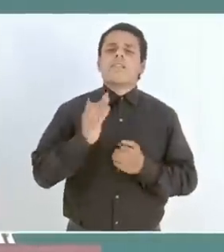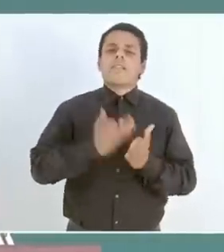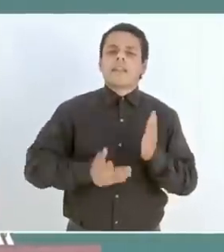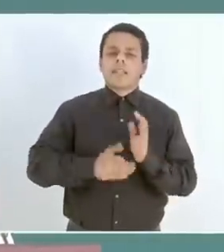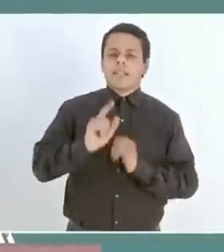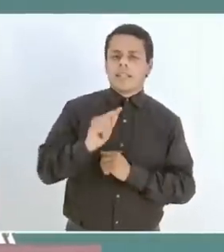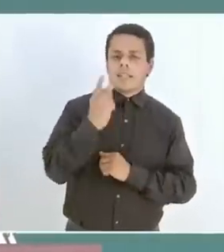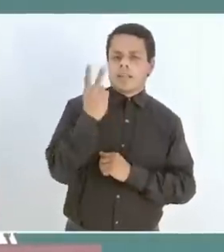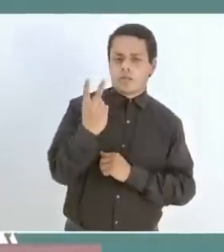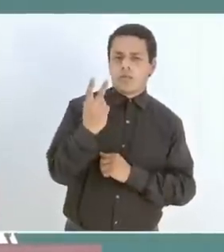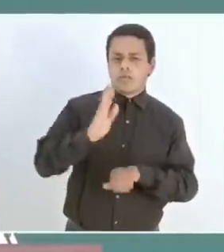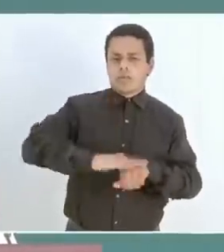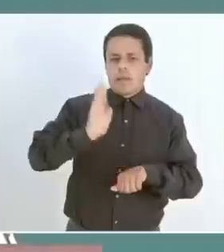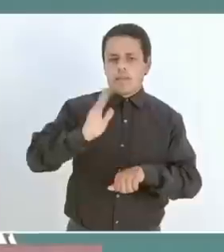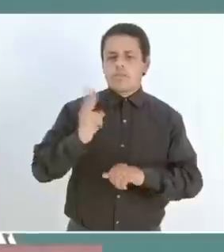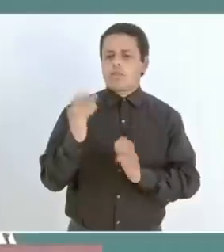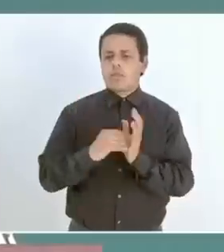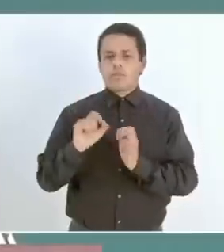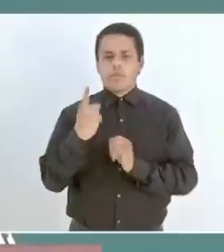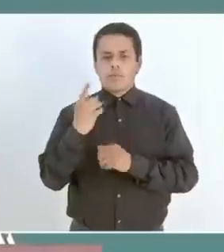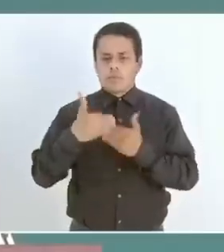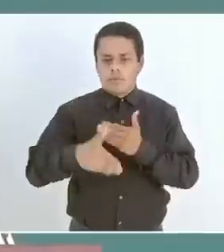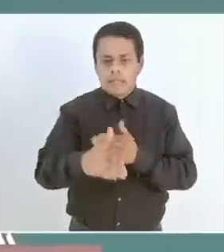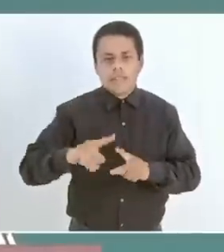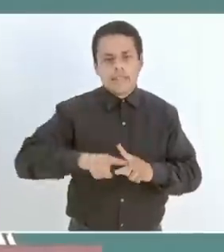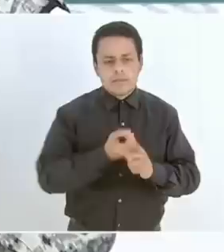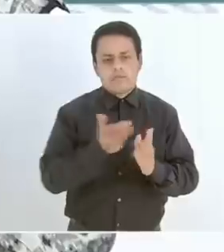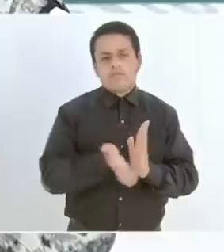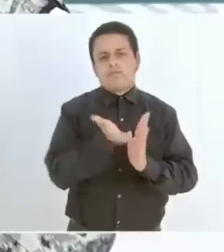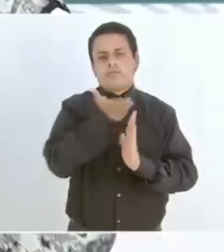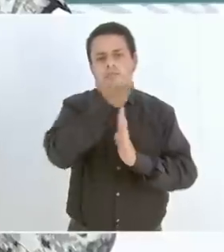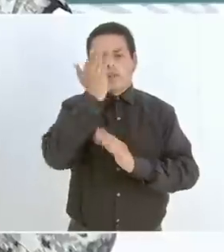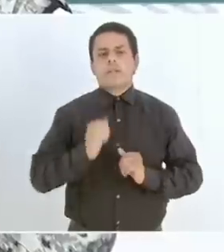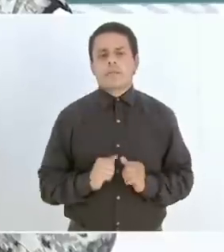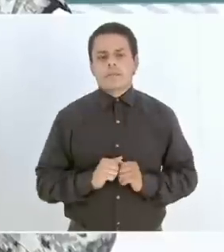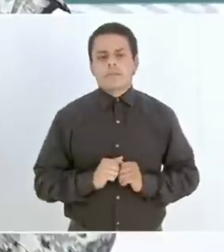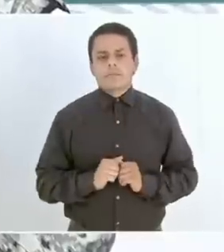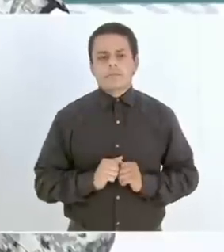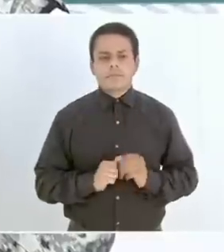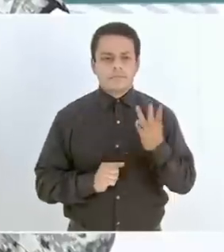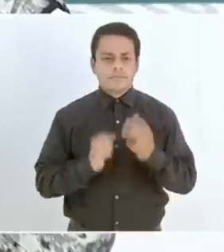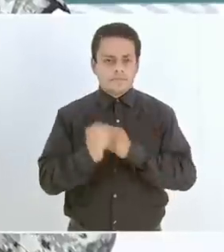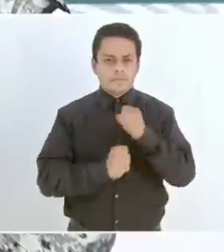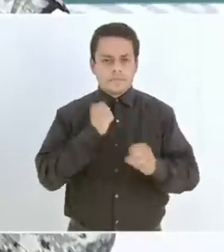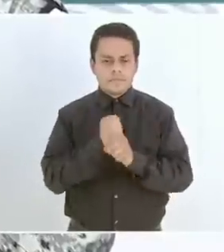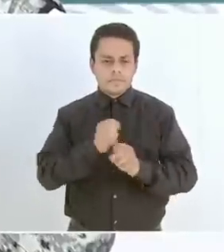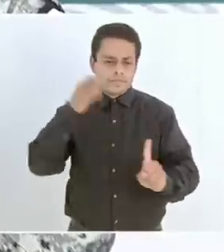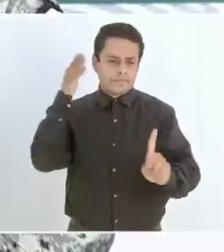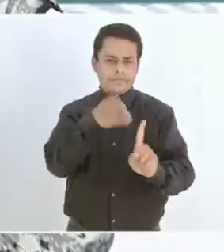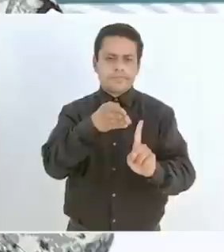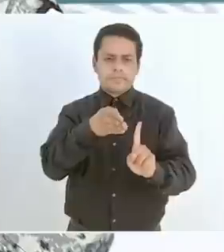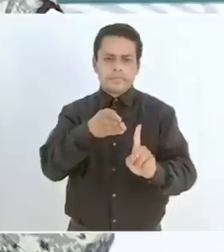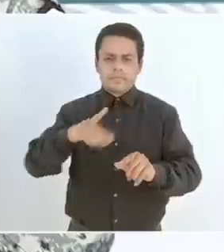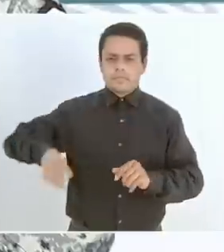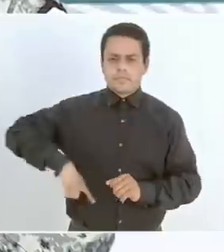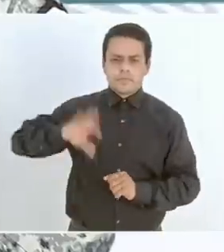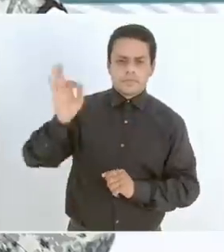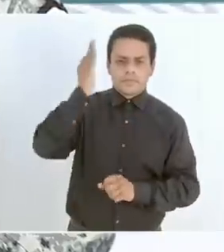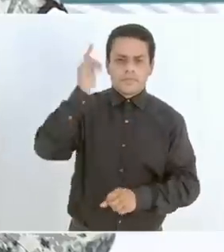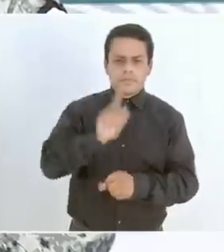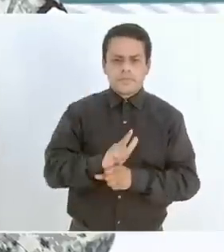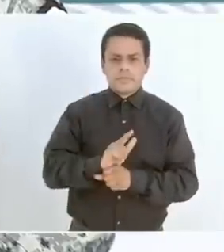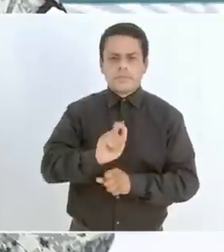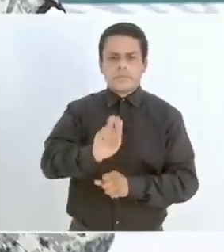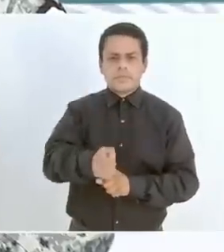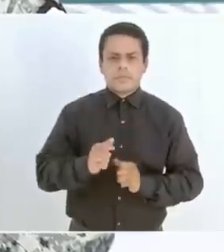su construcción en este 2021. La meta de los primeros tres años del gobierno federal